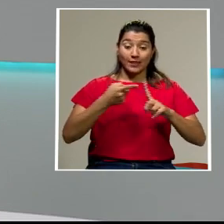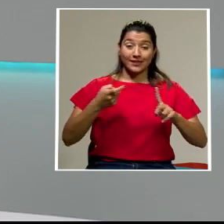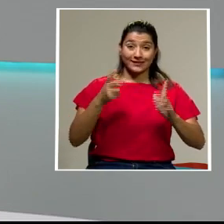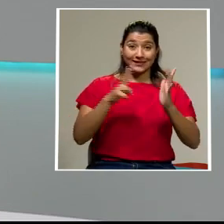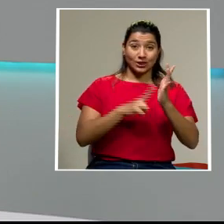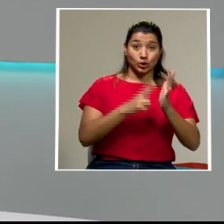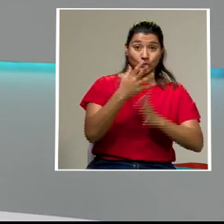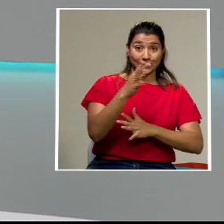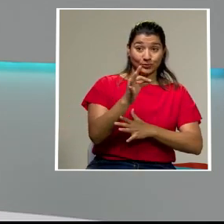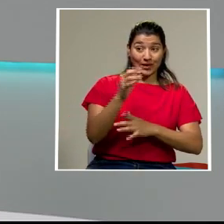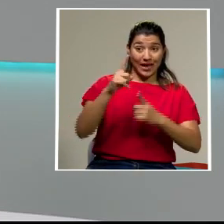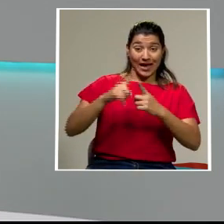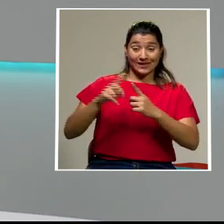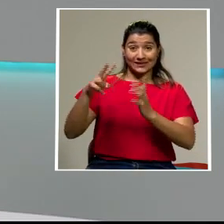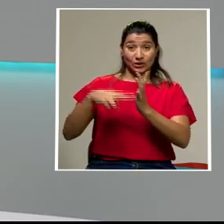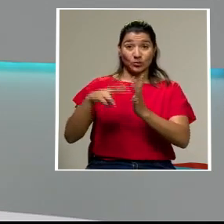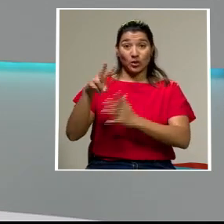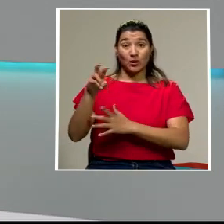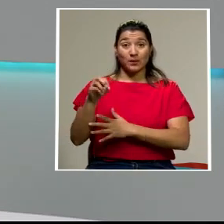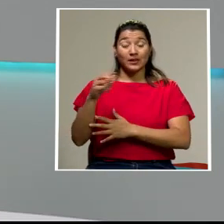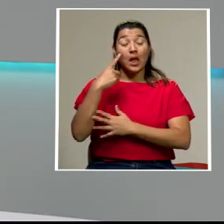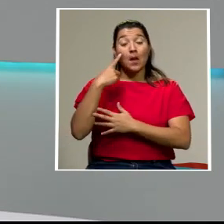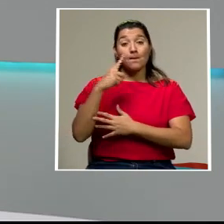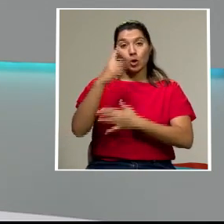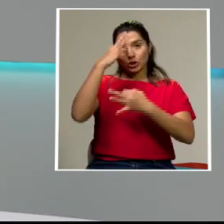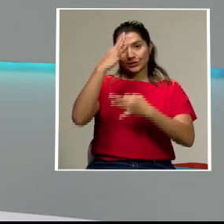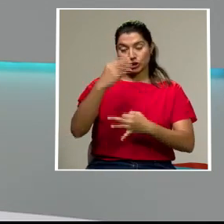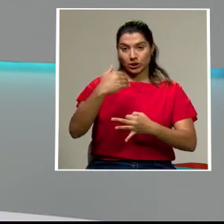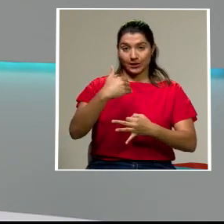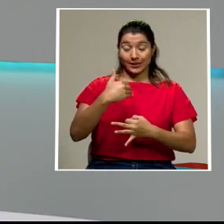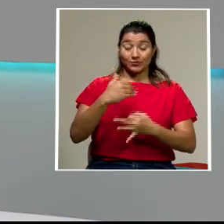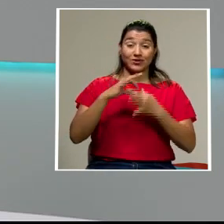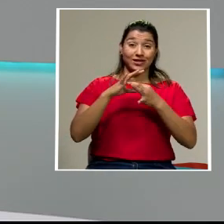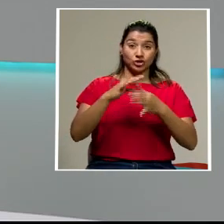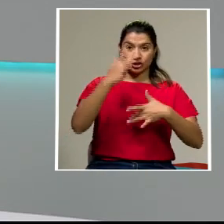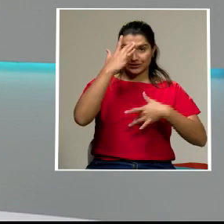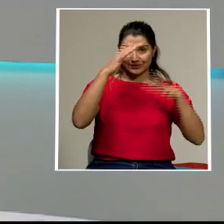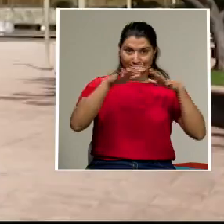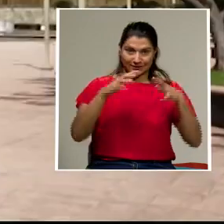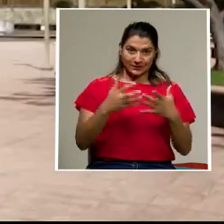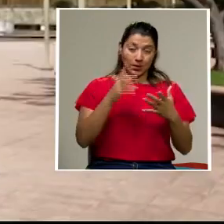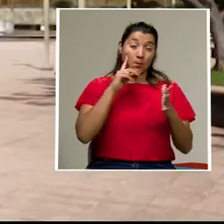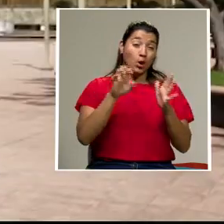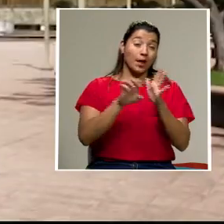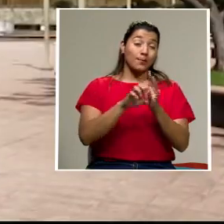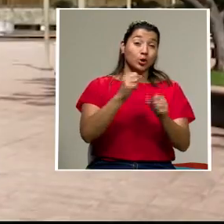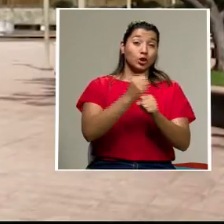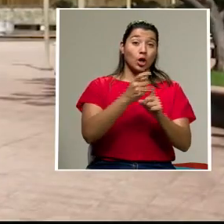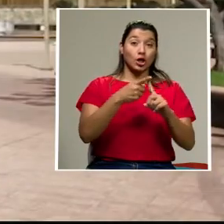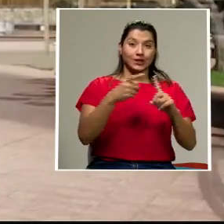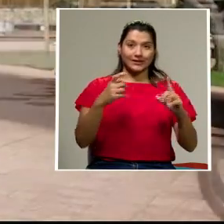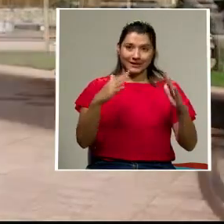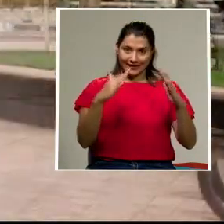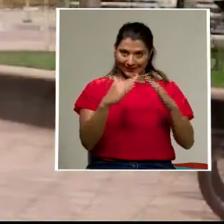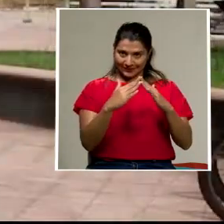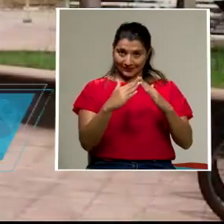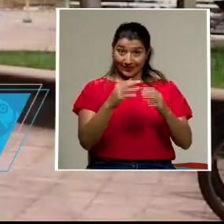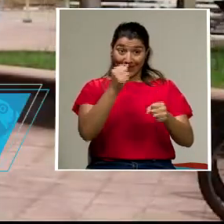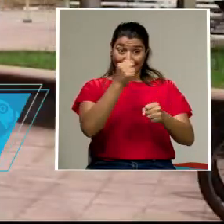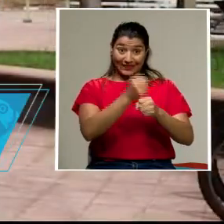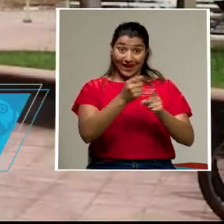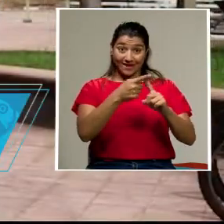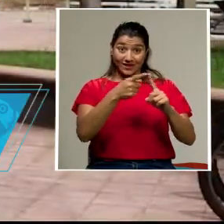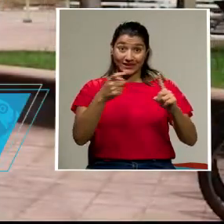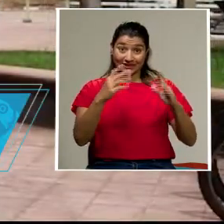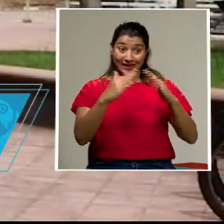el 2020 debido a las medidas adoptadas por la pandemia como el teletrabajo. Medidas como el teletrabajo han sido clave para que